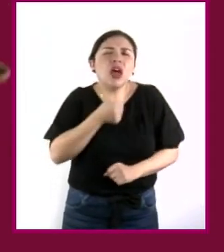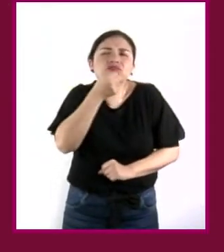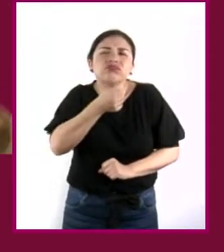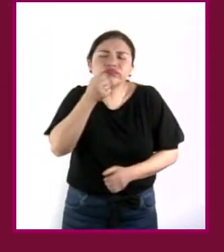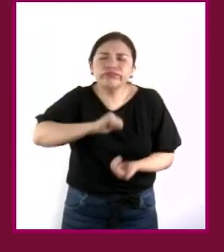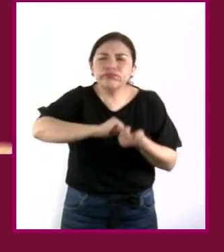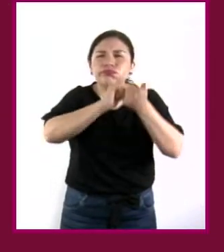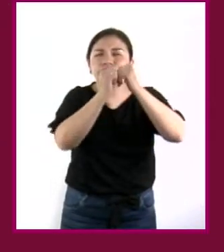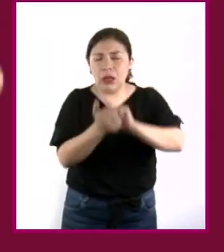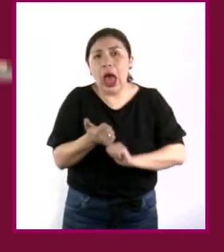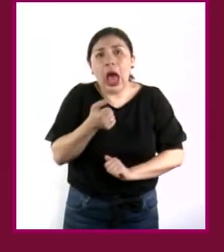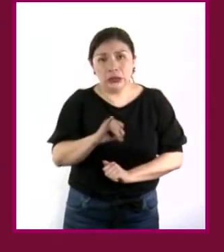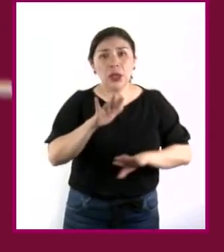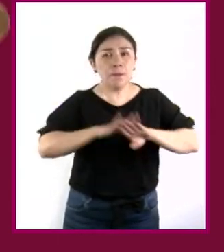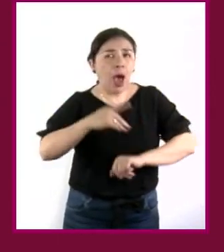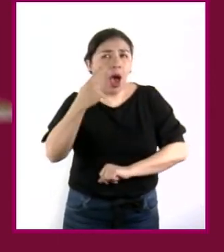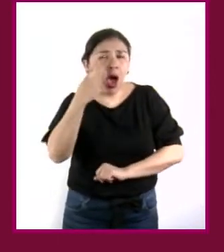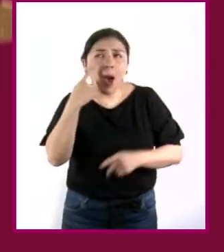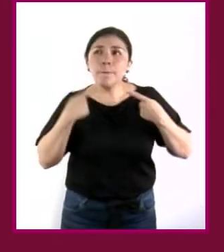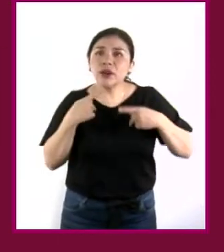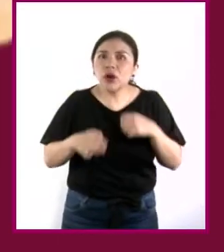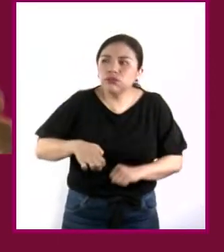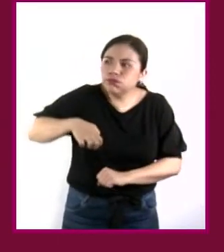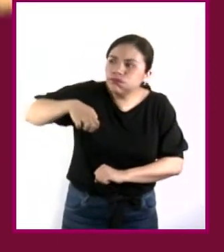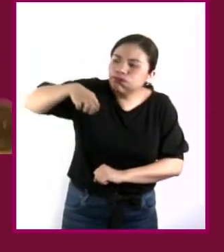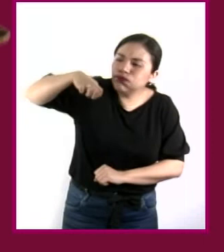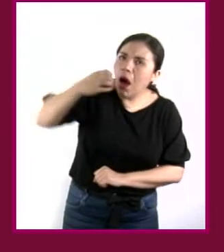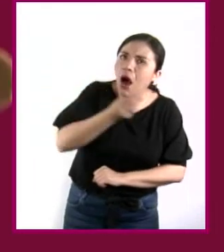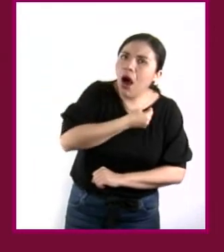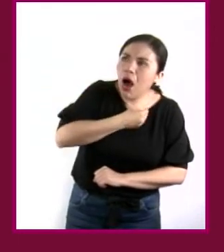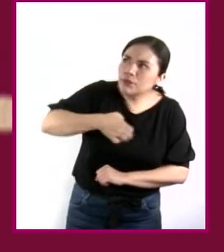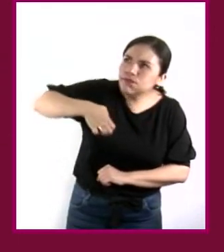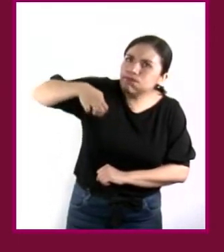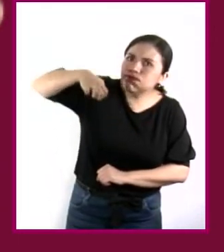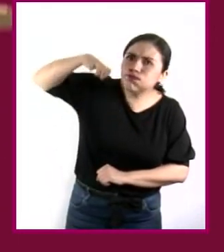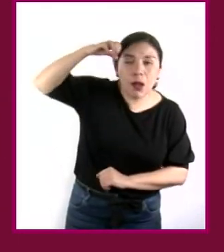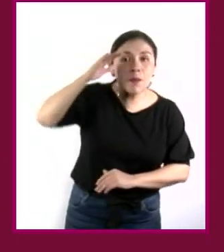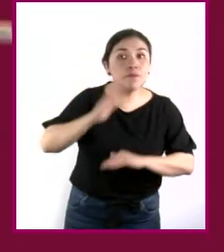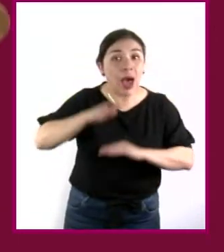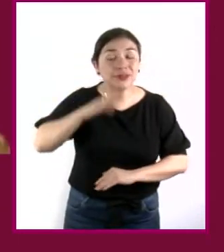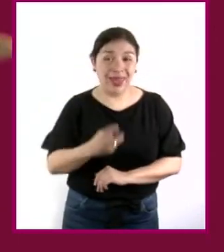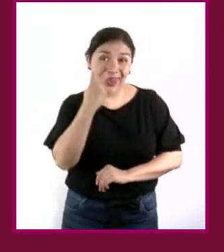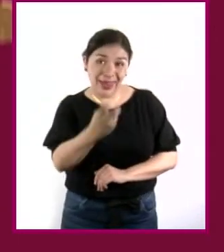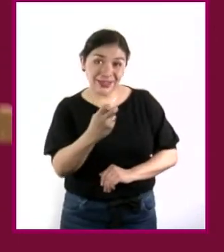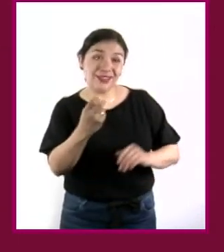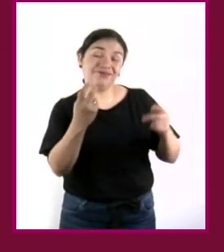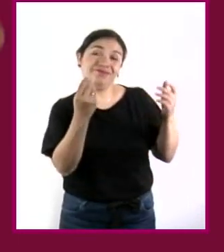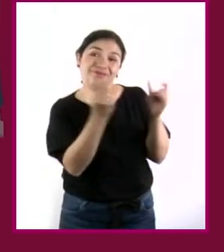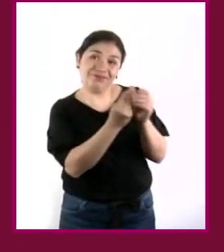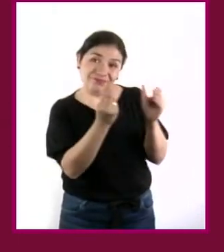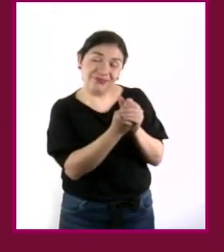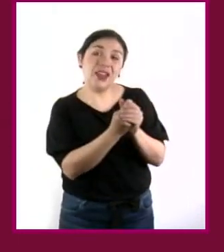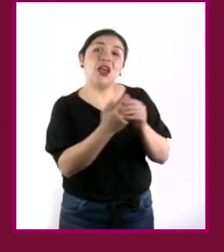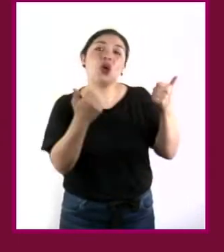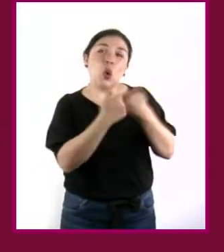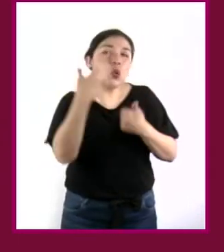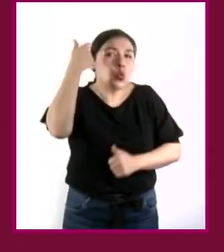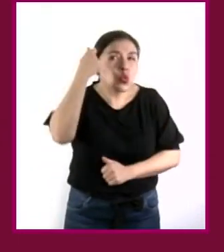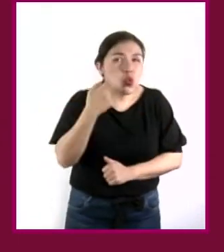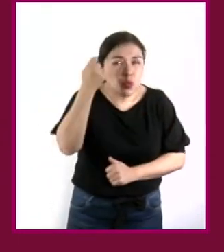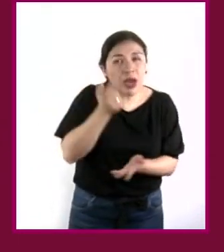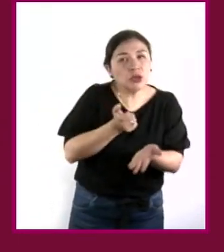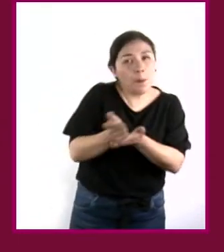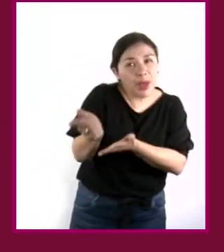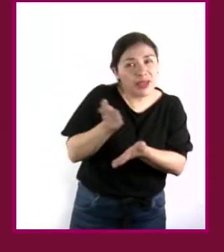Cada vez la esperanza de vida es mayor. Entonces, los esquemas de jubilaciones y pensiones deben de ser ordenados y deben de